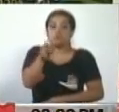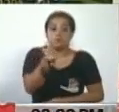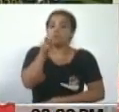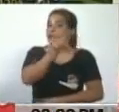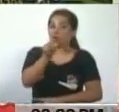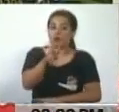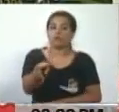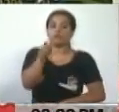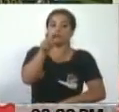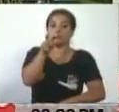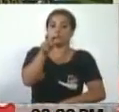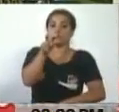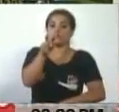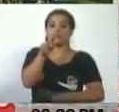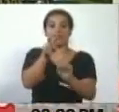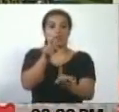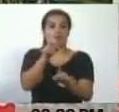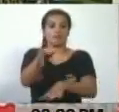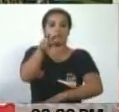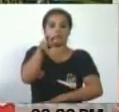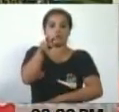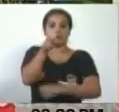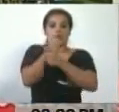es... ¿Ah?